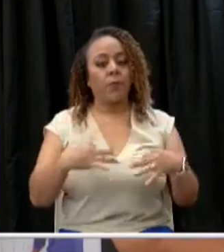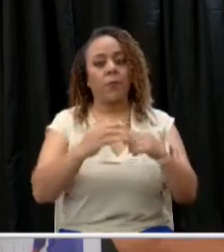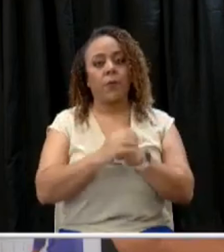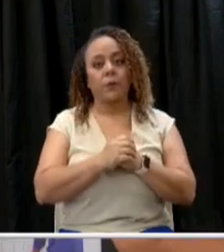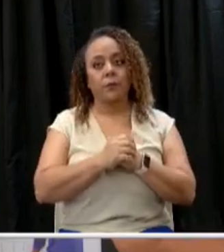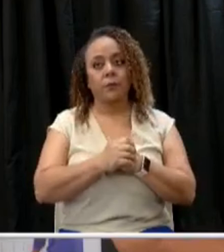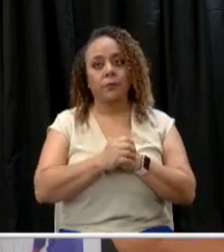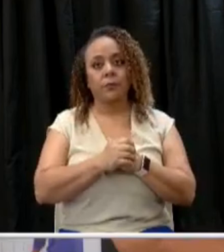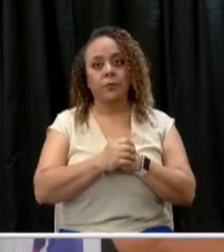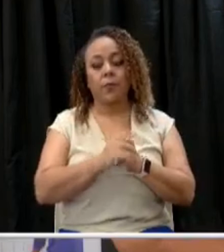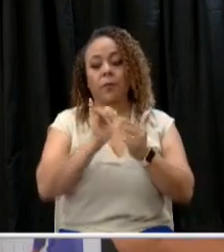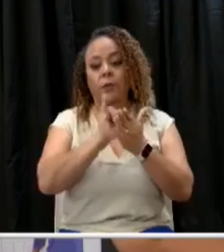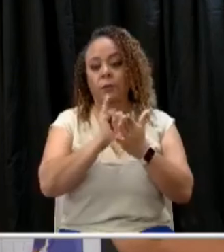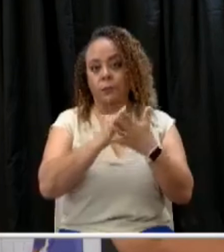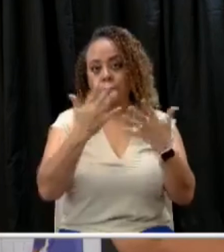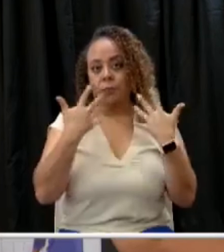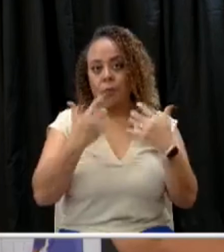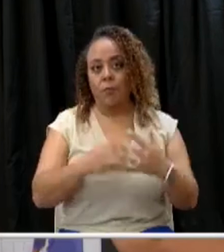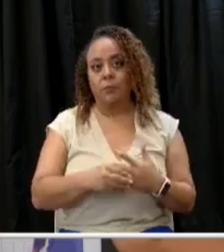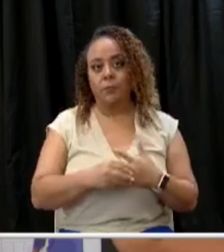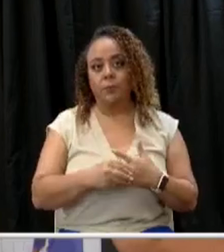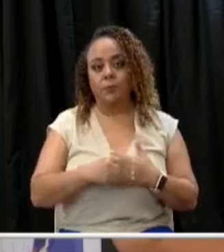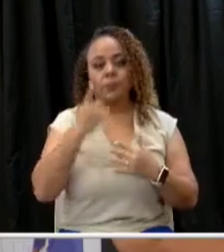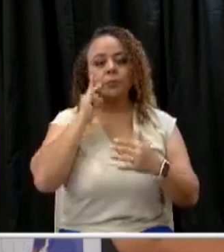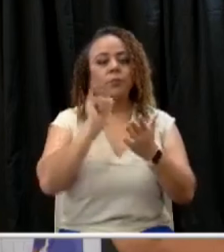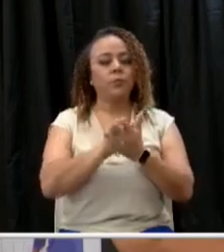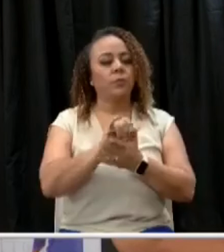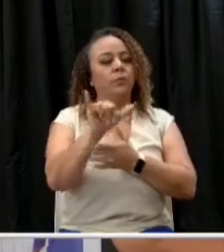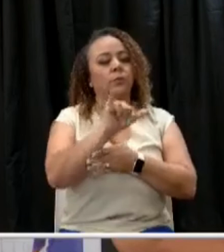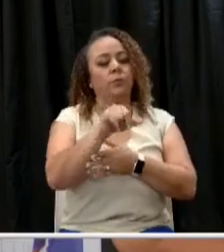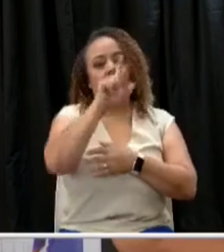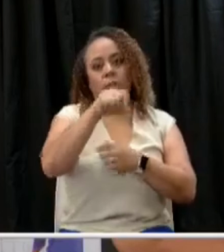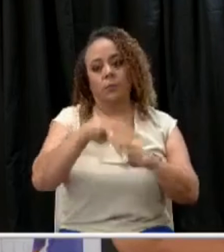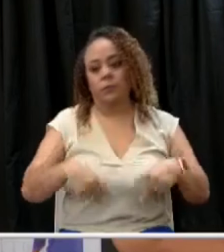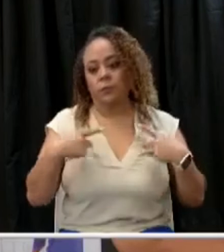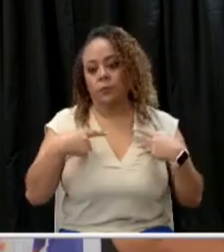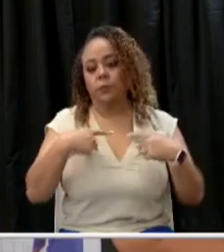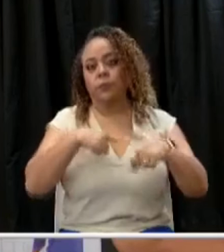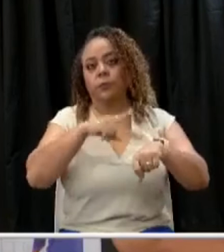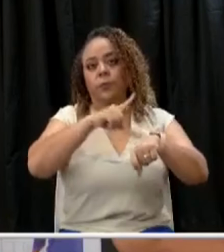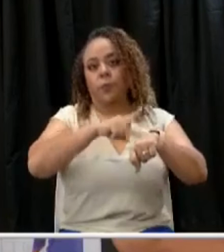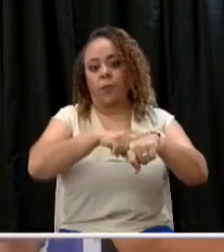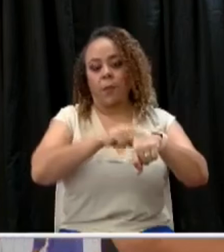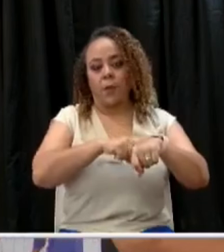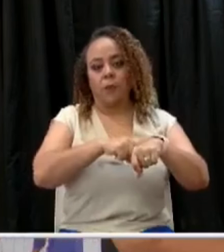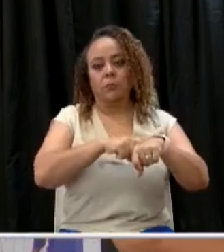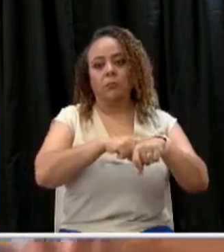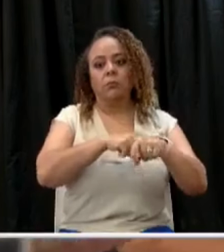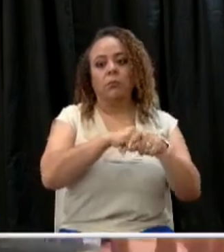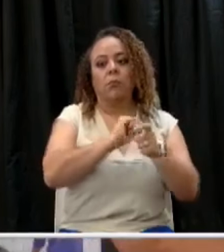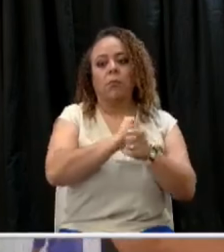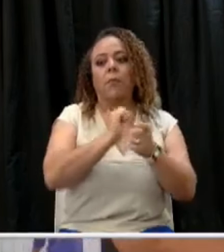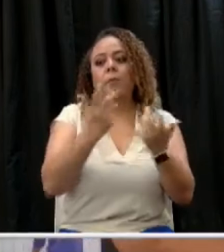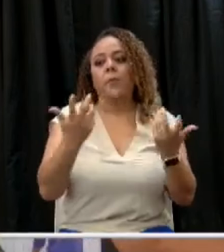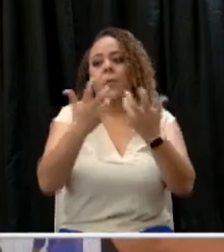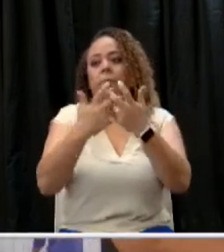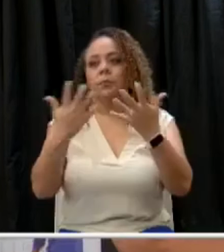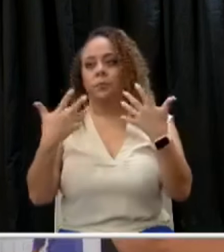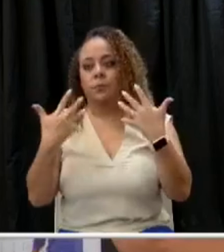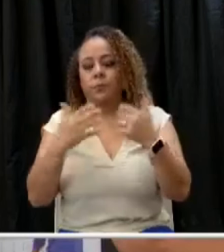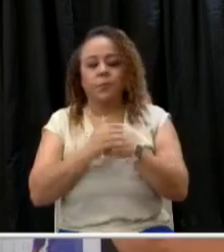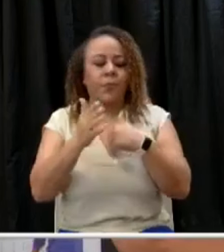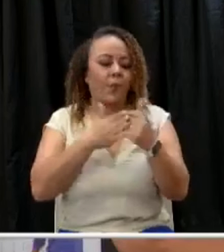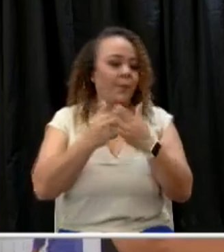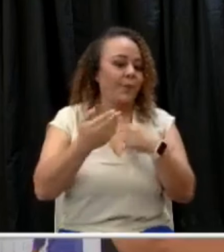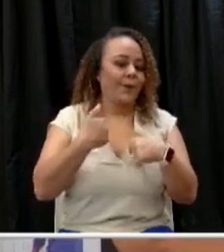demandante en ese calor. Con lo cual también tengo que pasar por un periodo de aclimatación, aunque yo sea de la zona, aunque yo viva ahí,